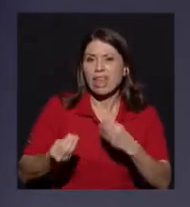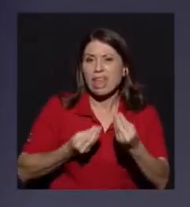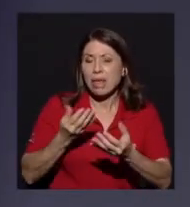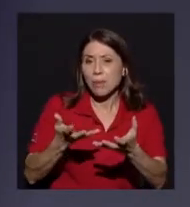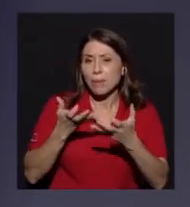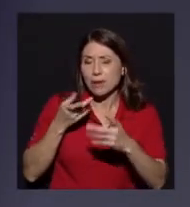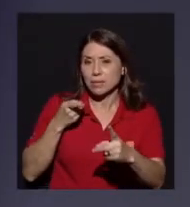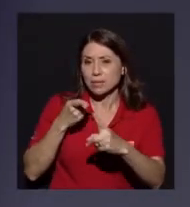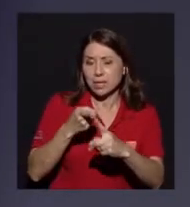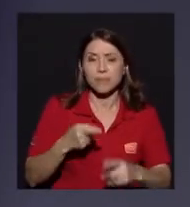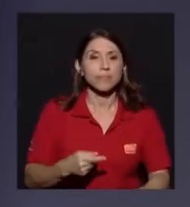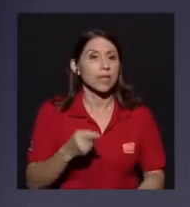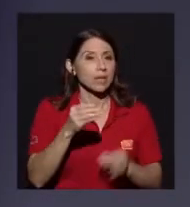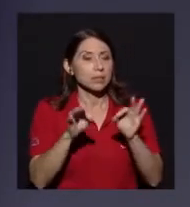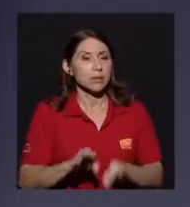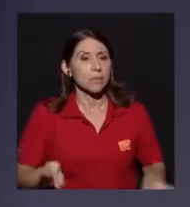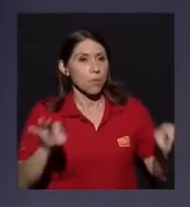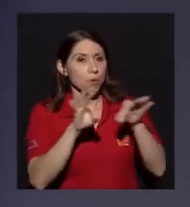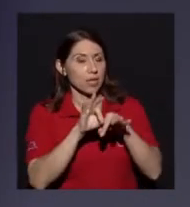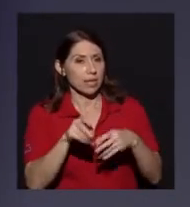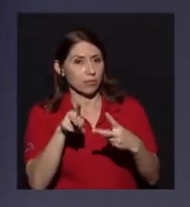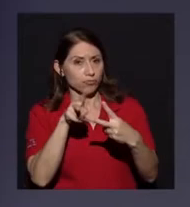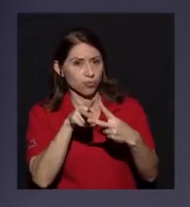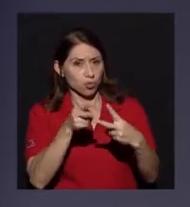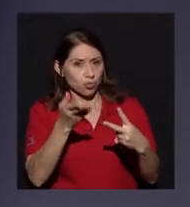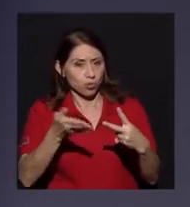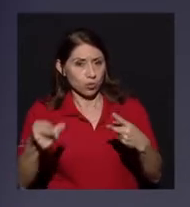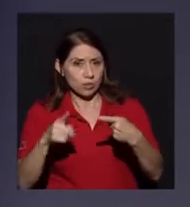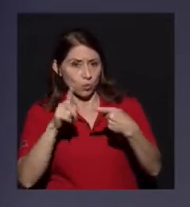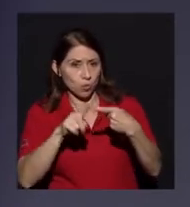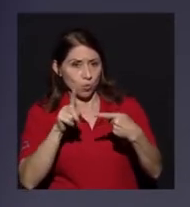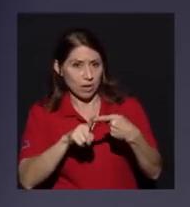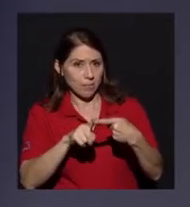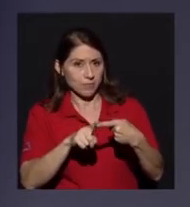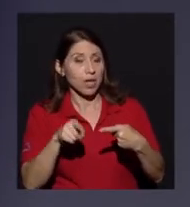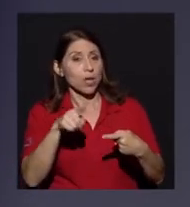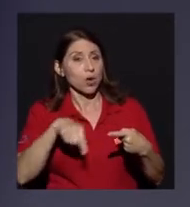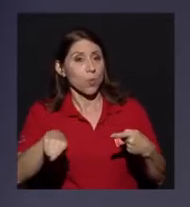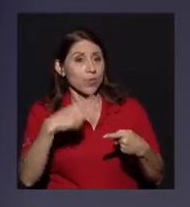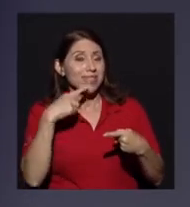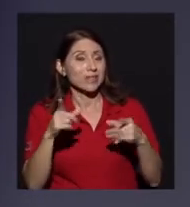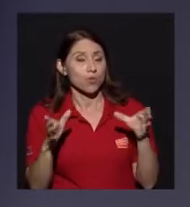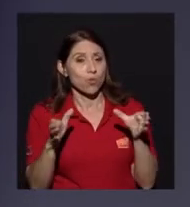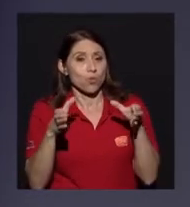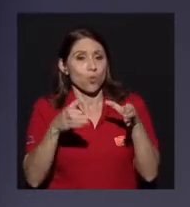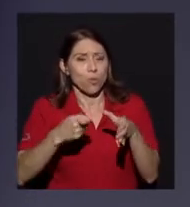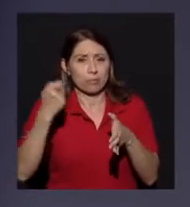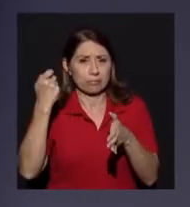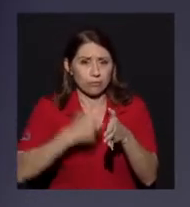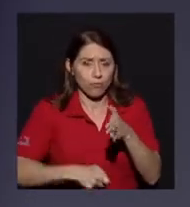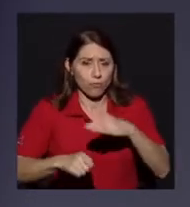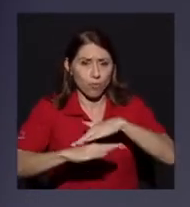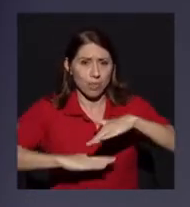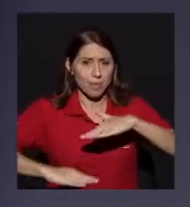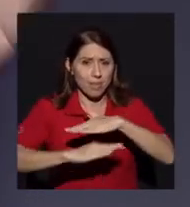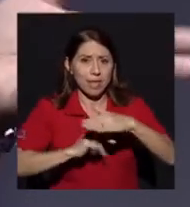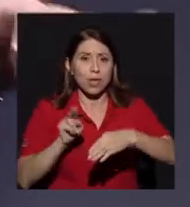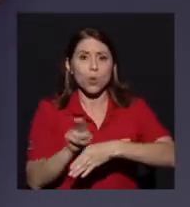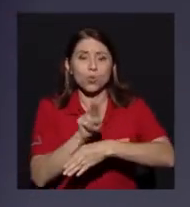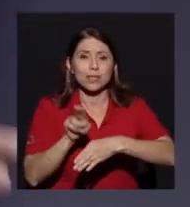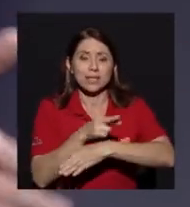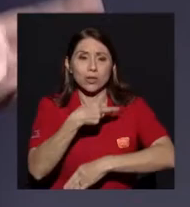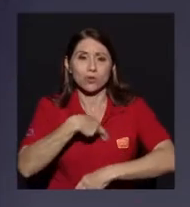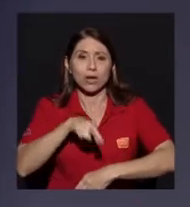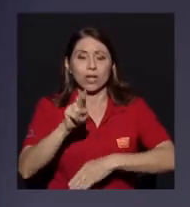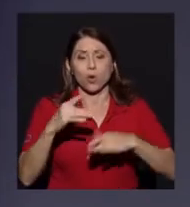importante rescatar las cosas una que efectivamente como convención en el sector fundamentalista que está utilizando la religión